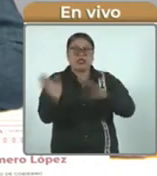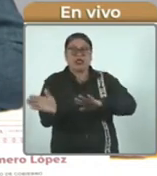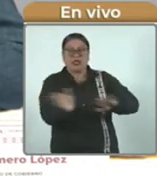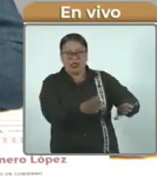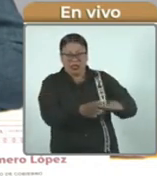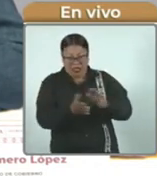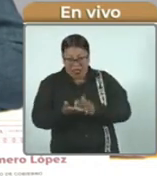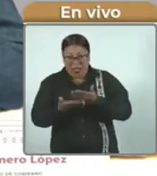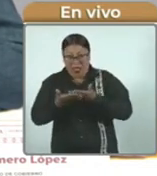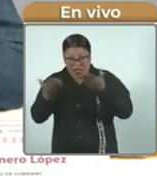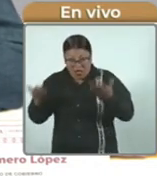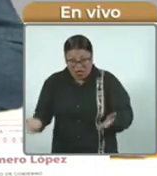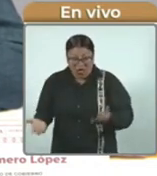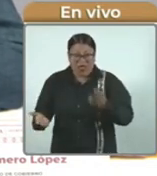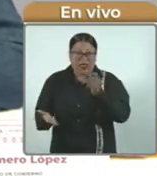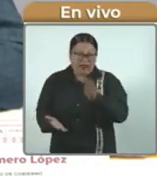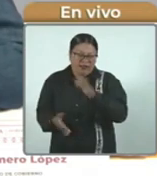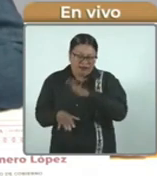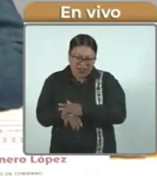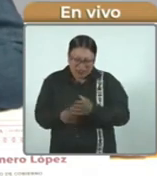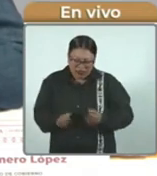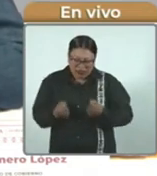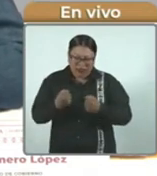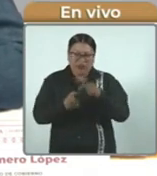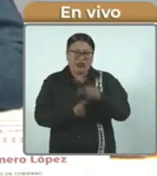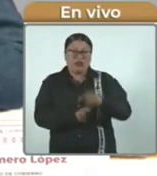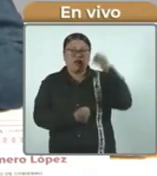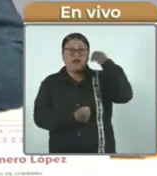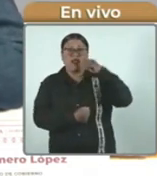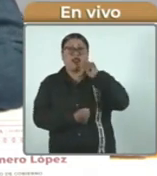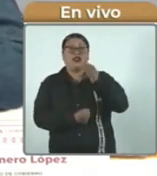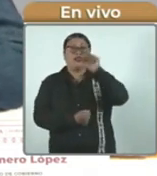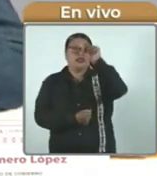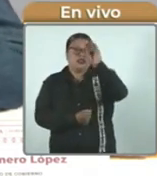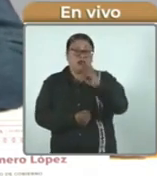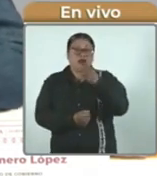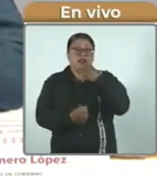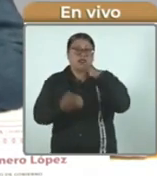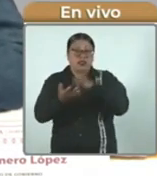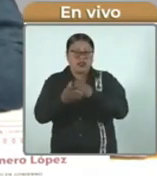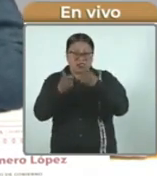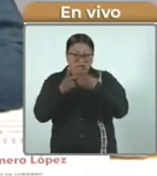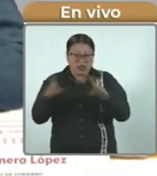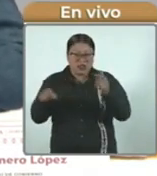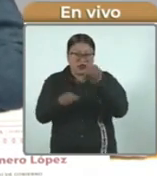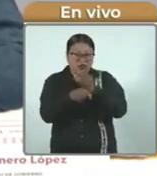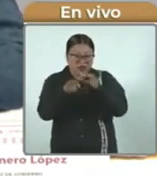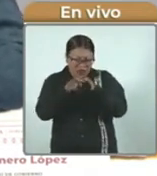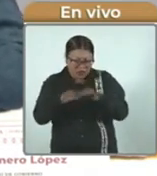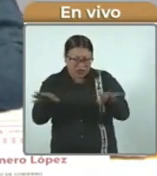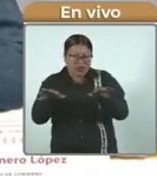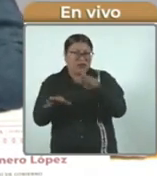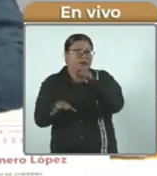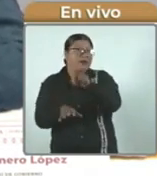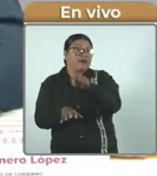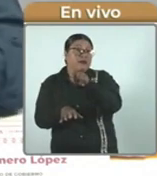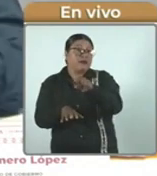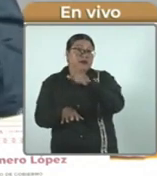va a trabajar y se va a fortalecer en Oaxaca, y debe hacerlo la Subsecretaría de Desarrollo e Información, que también tendrá